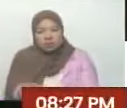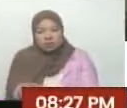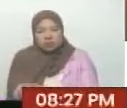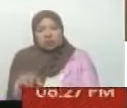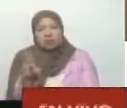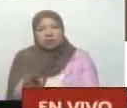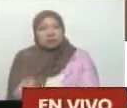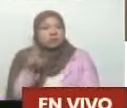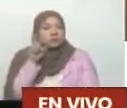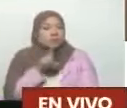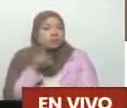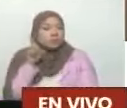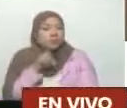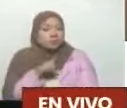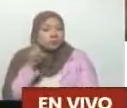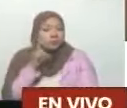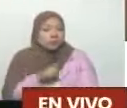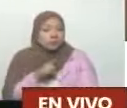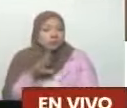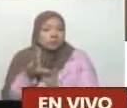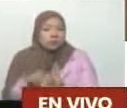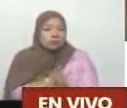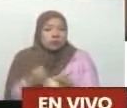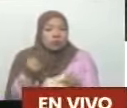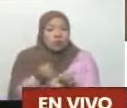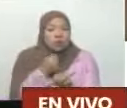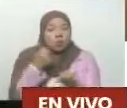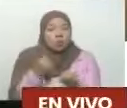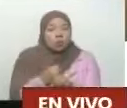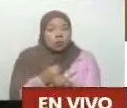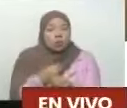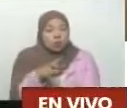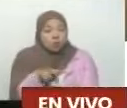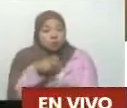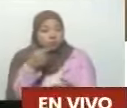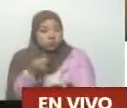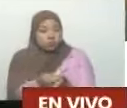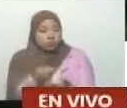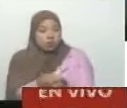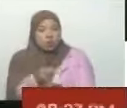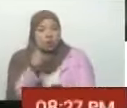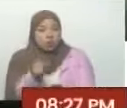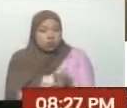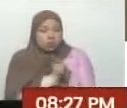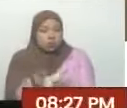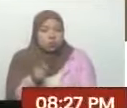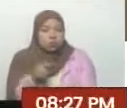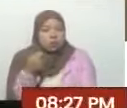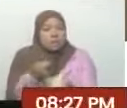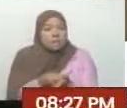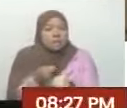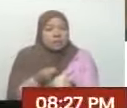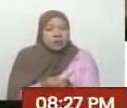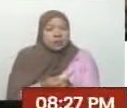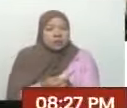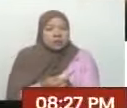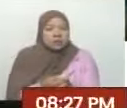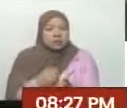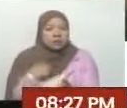que mentían, le mentían a esos trabajadores de que de alguna manera pagaban el seguro